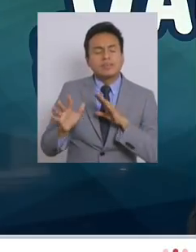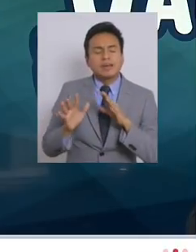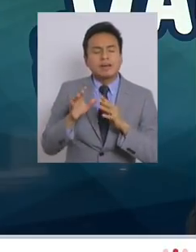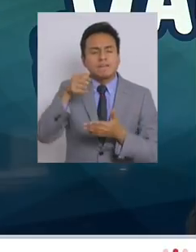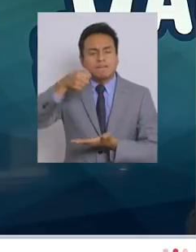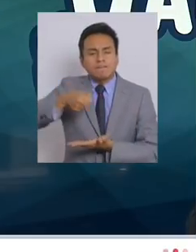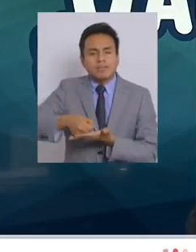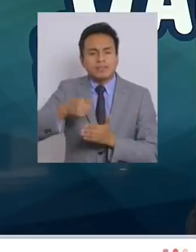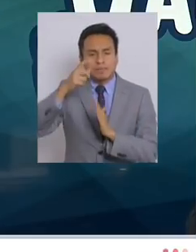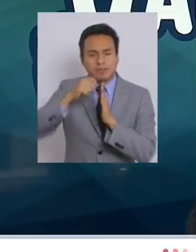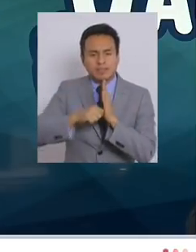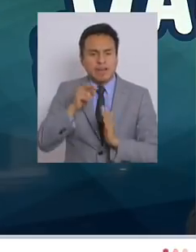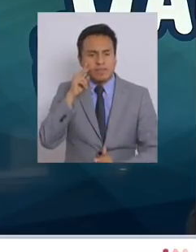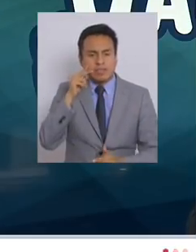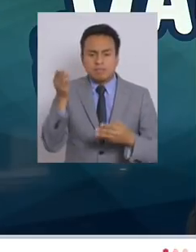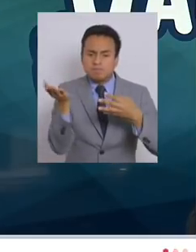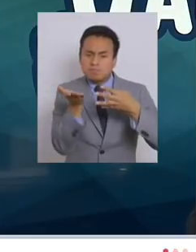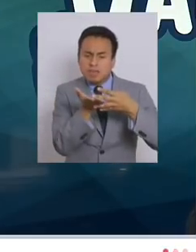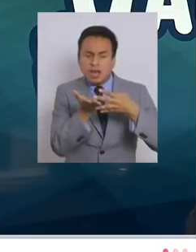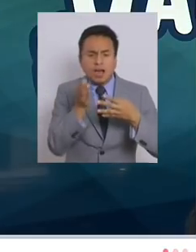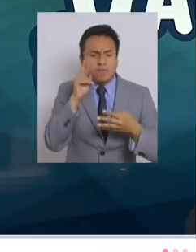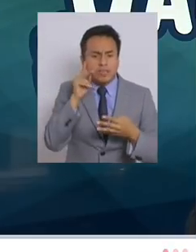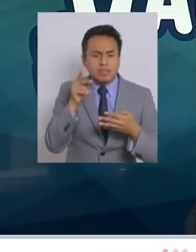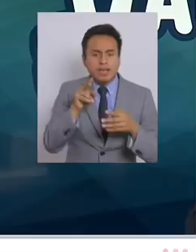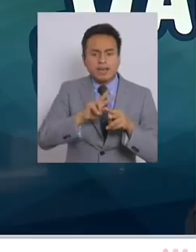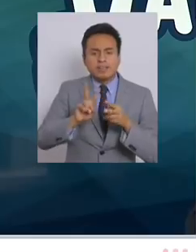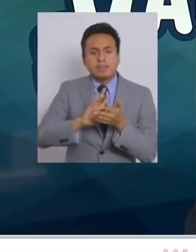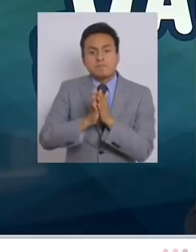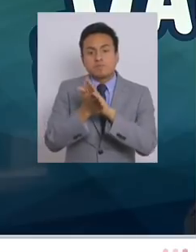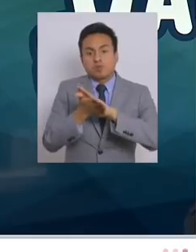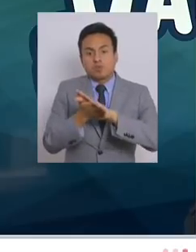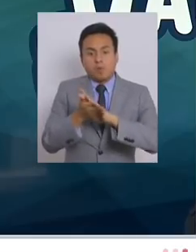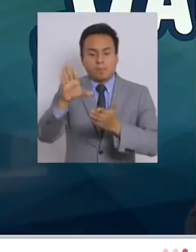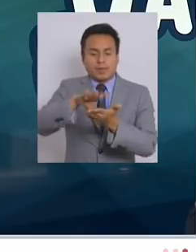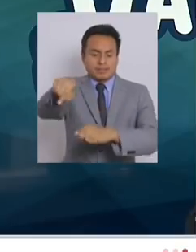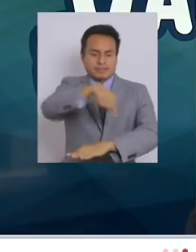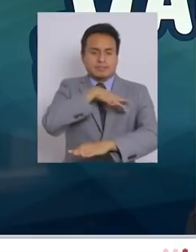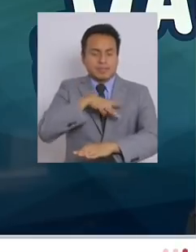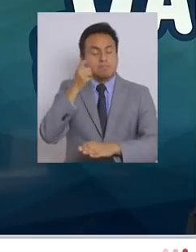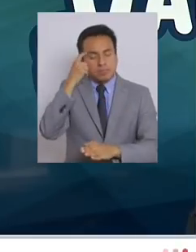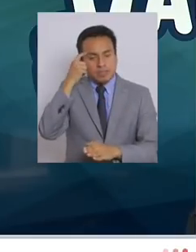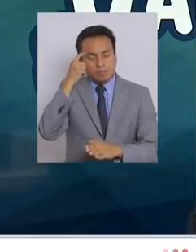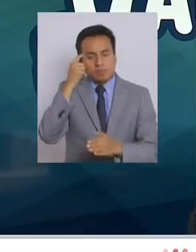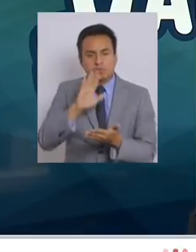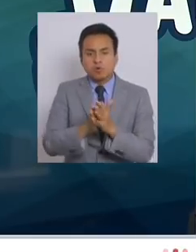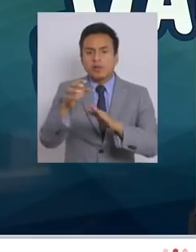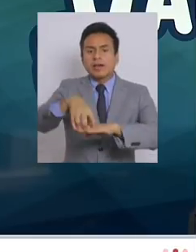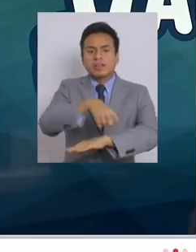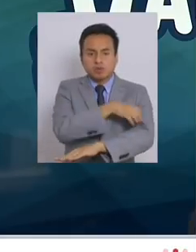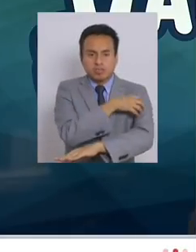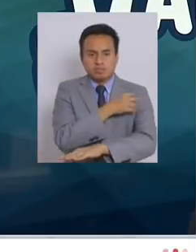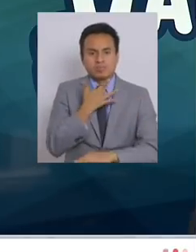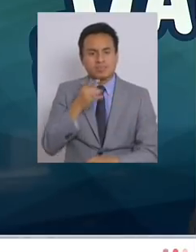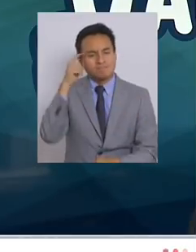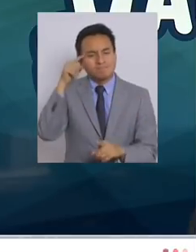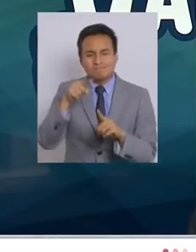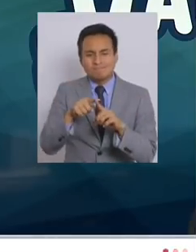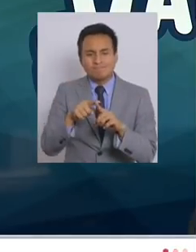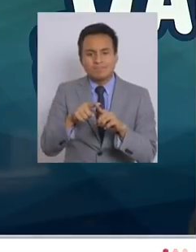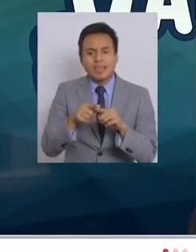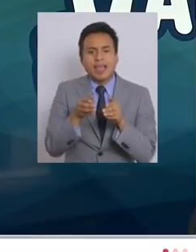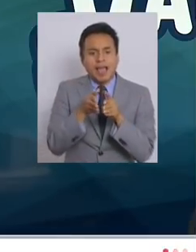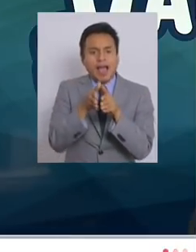de mes de abril a mediados de abril la finalidad de tenerlo implementado en todo nuestro país en todas las regiones porque lo que busca es